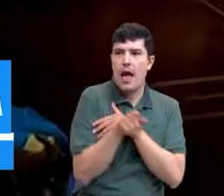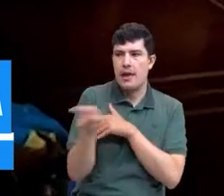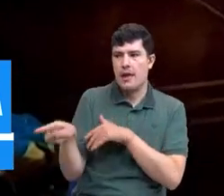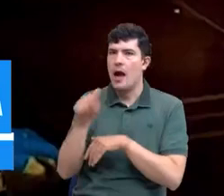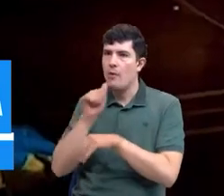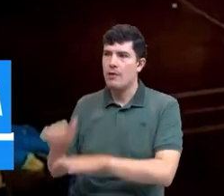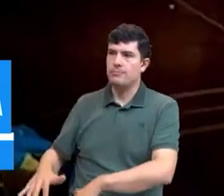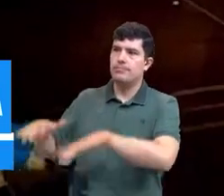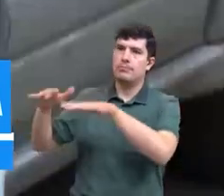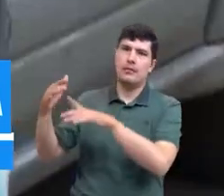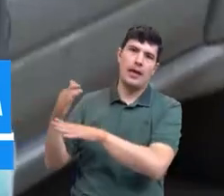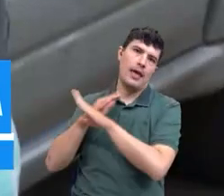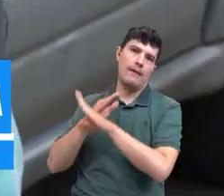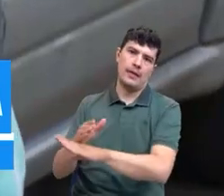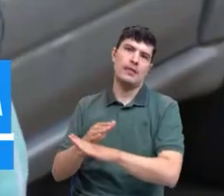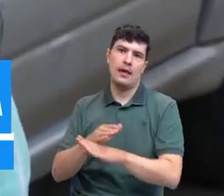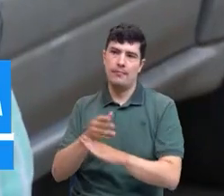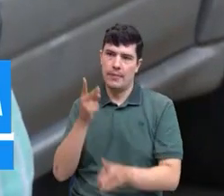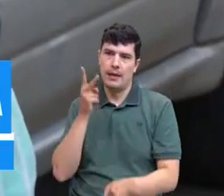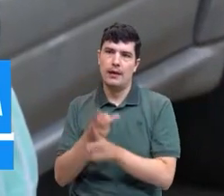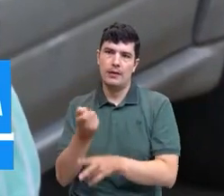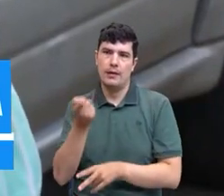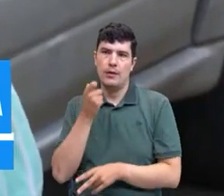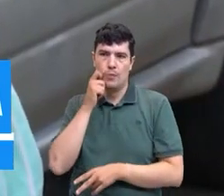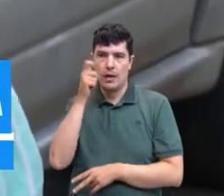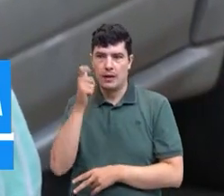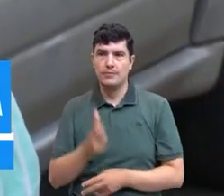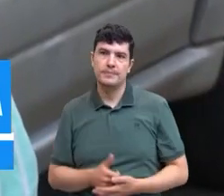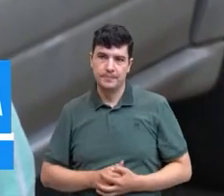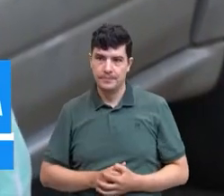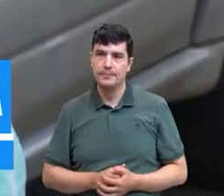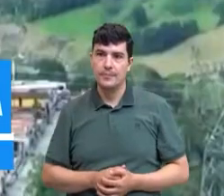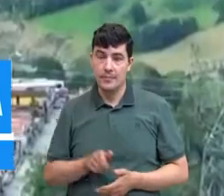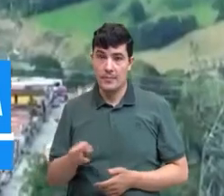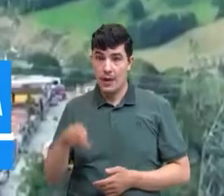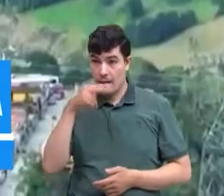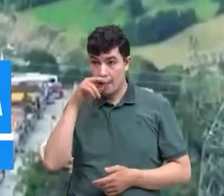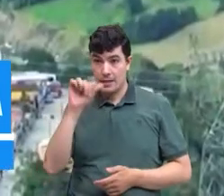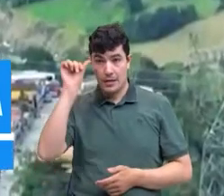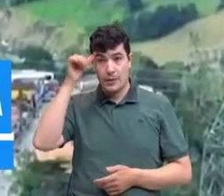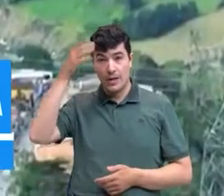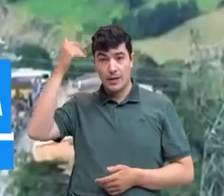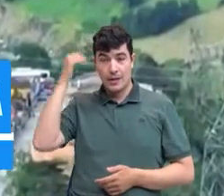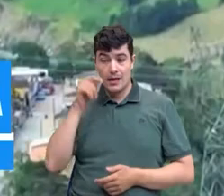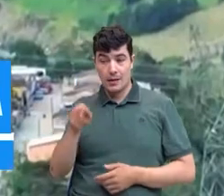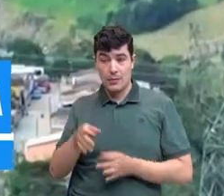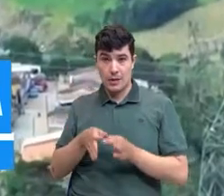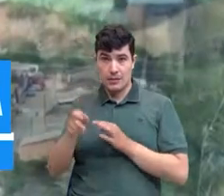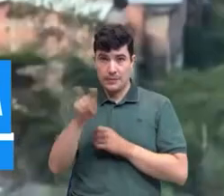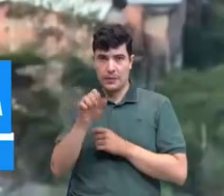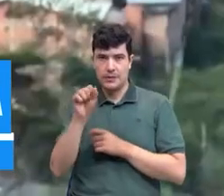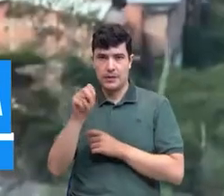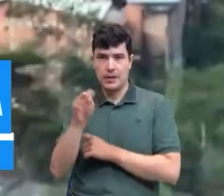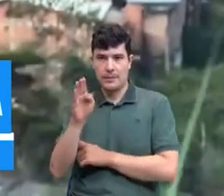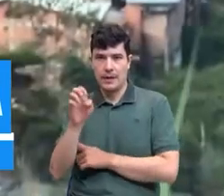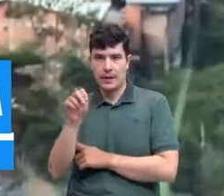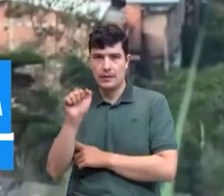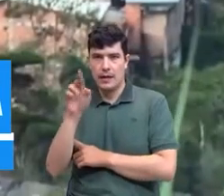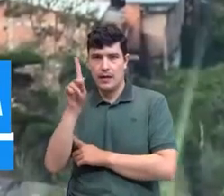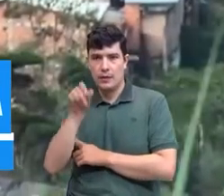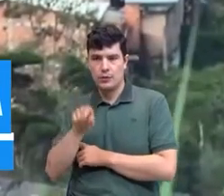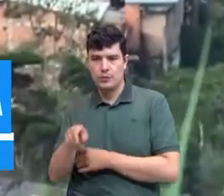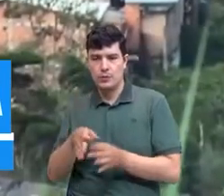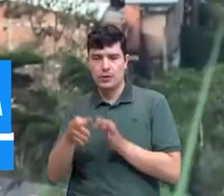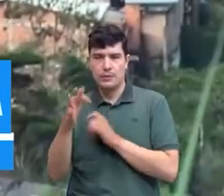evitar pérdidas humanas. Esta pequeña recuerda que a medida que iba creciendo en su natal San Bernardo, corregimiento del municipio